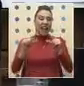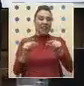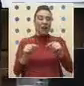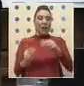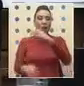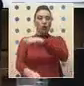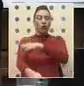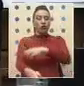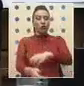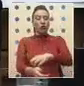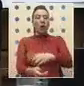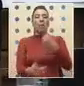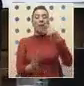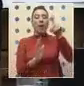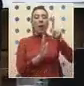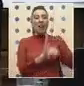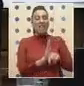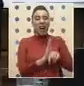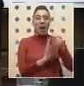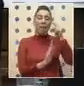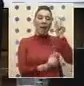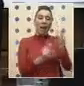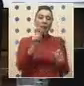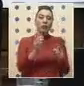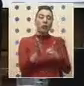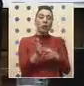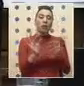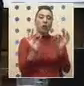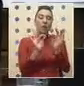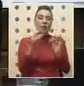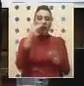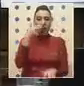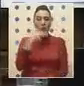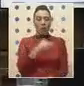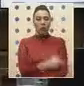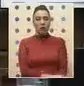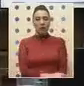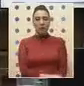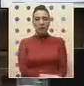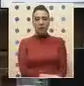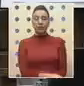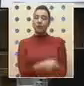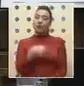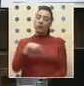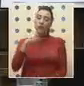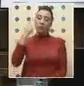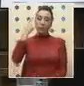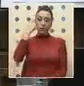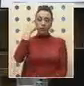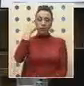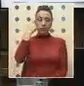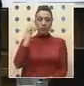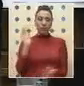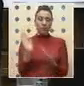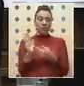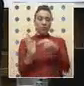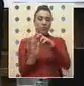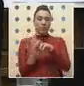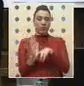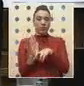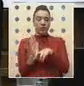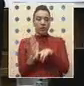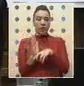ciudad, pero hacer una rebaja a las personas por el impuesto específico a los combustibles. Nosotros estimamos que este proyecto